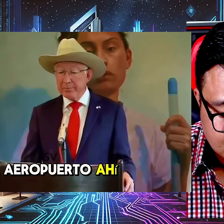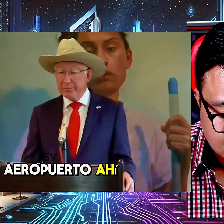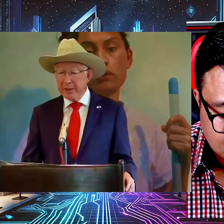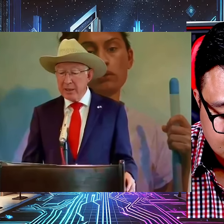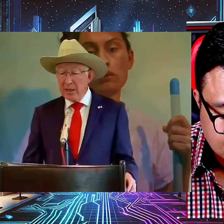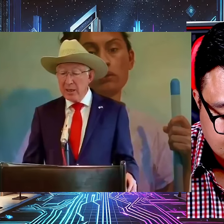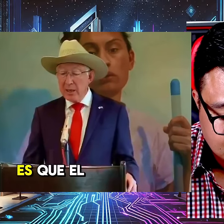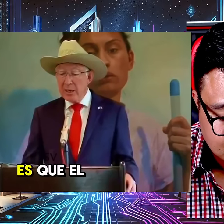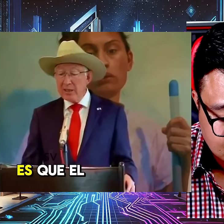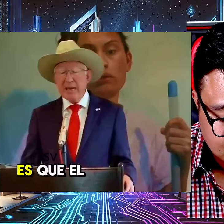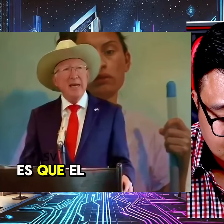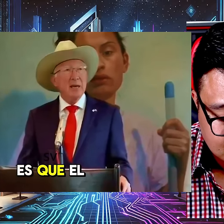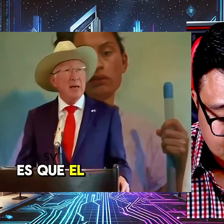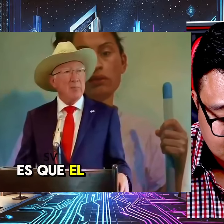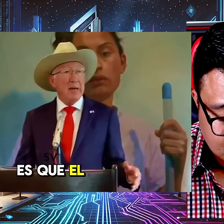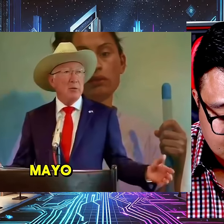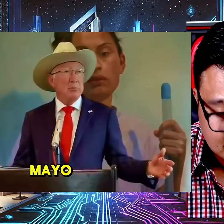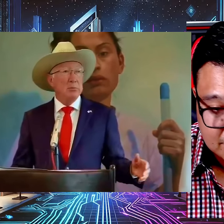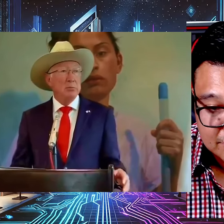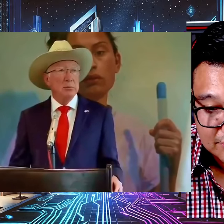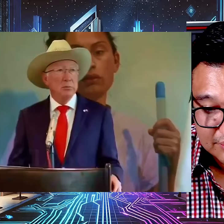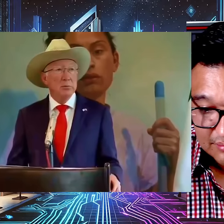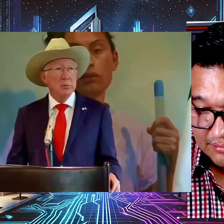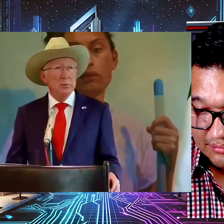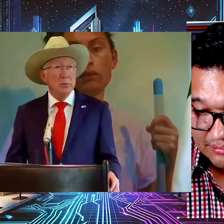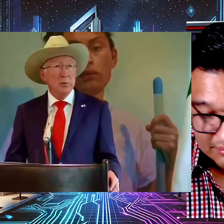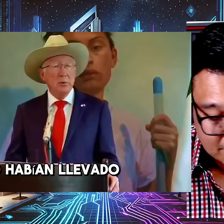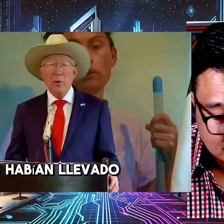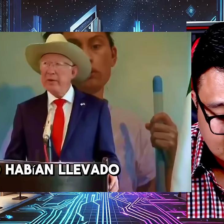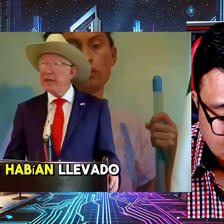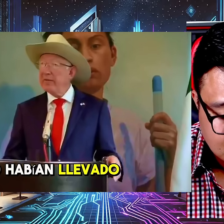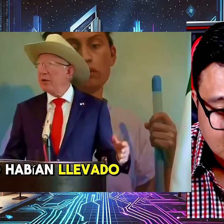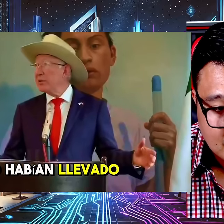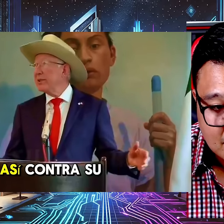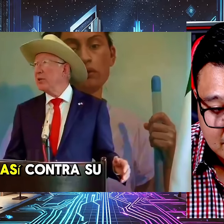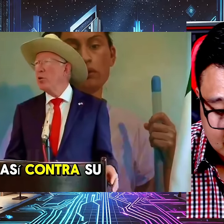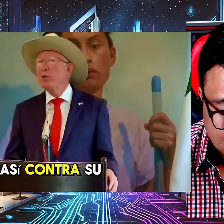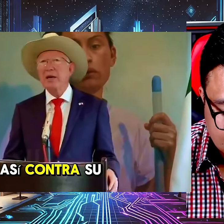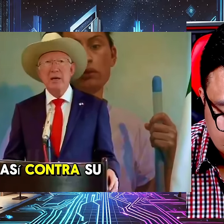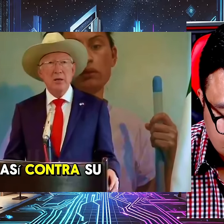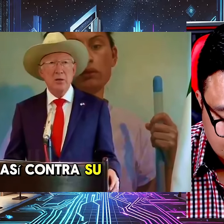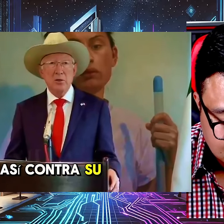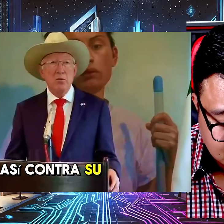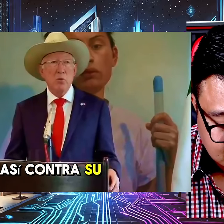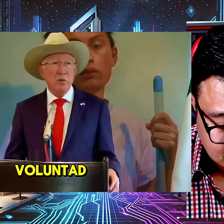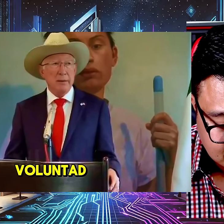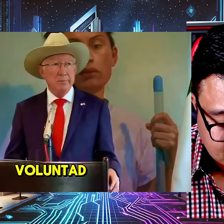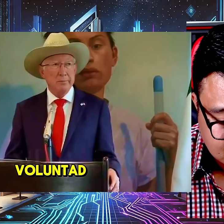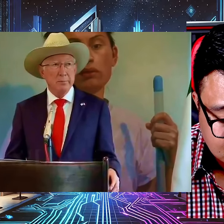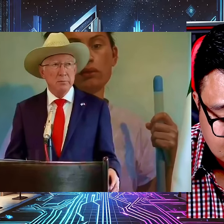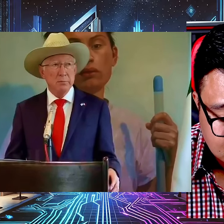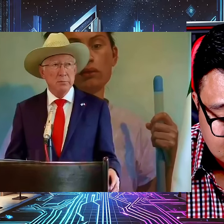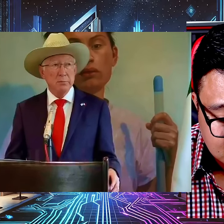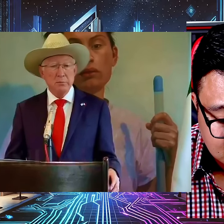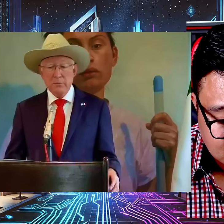aeropuerto ahí, es que el Mayo lo había llevado así contra su